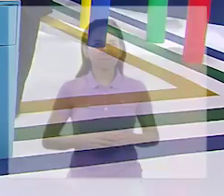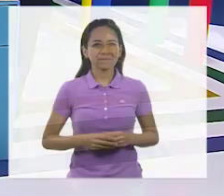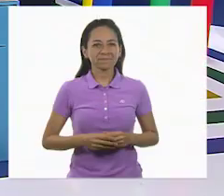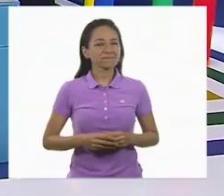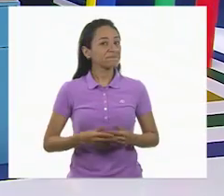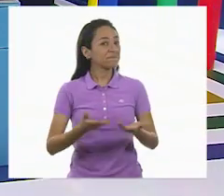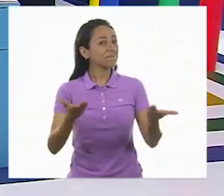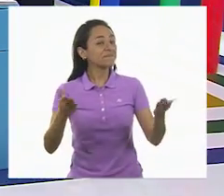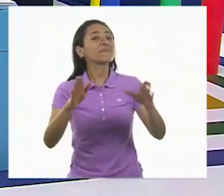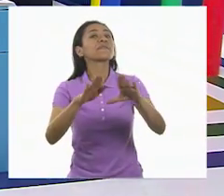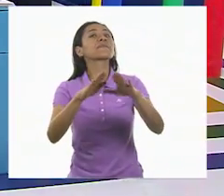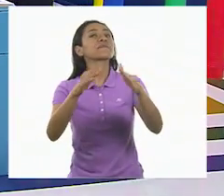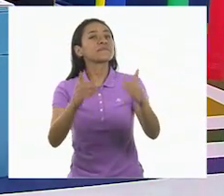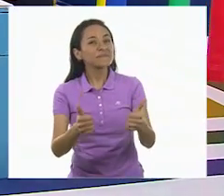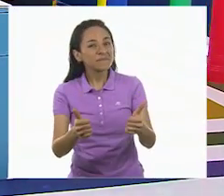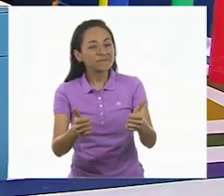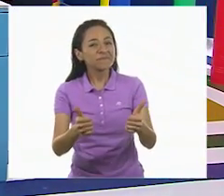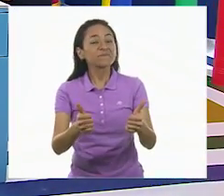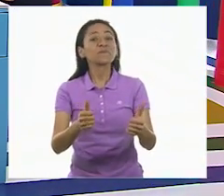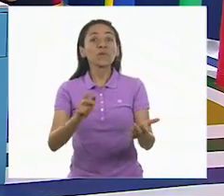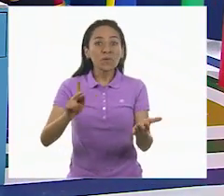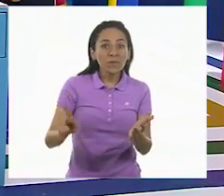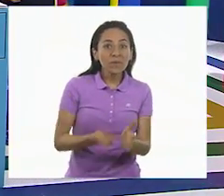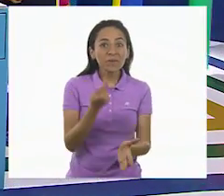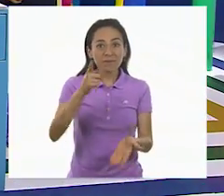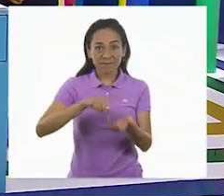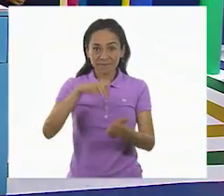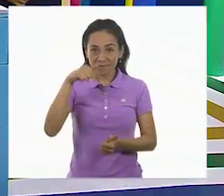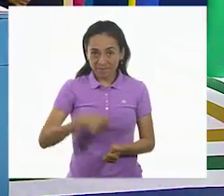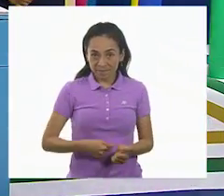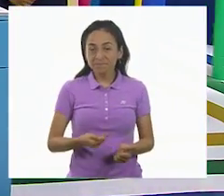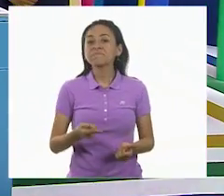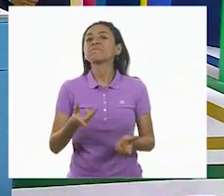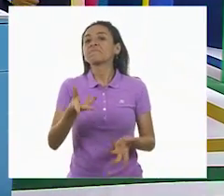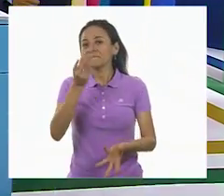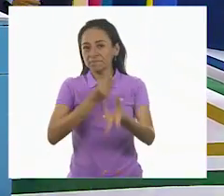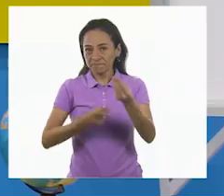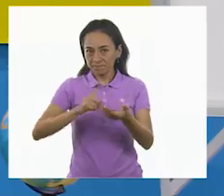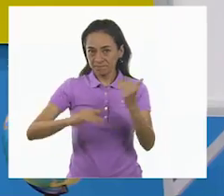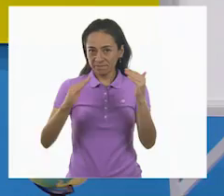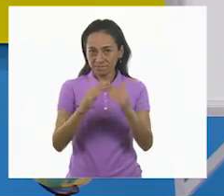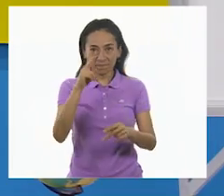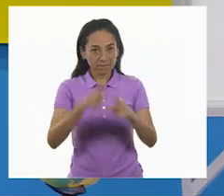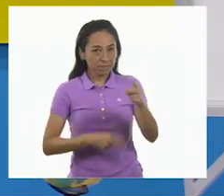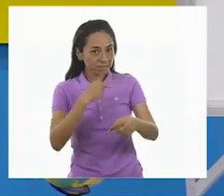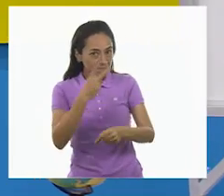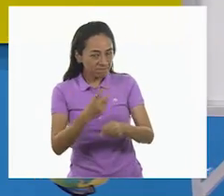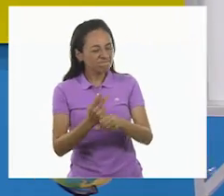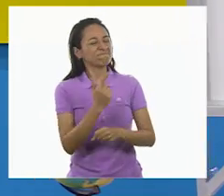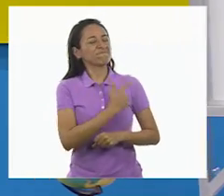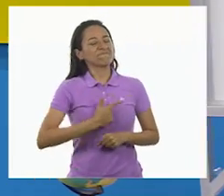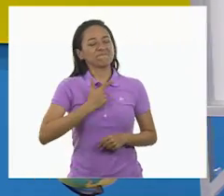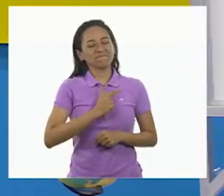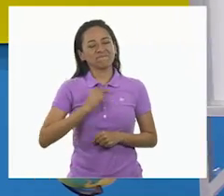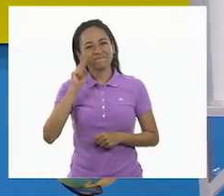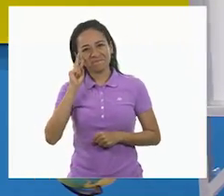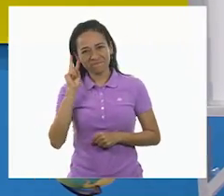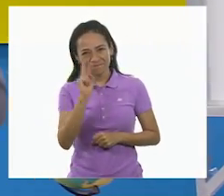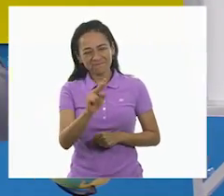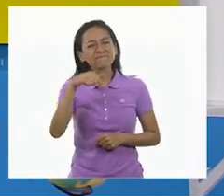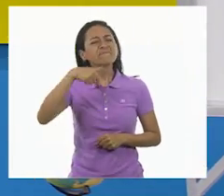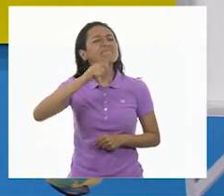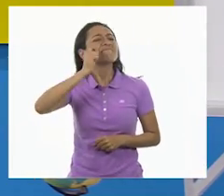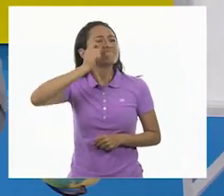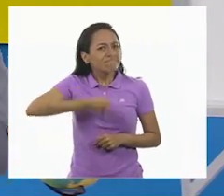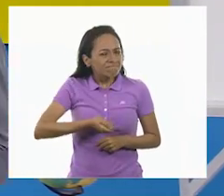Amigos, ¿cómo les va? Qué gusto verlos en un programa más de Aprende en Casa 2. Un espacio en el que vamos a poder estudiar y